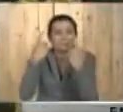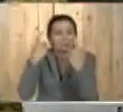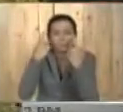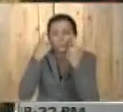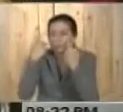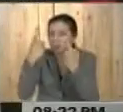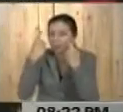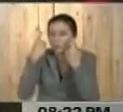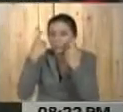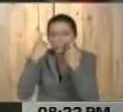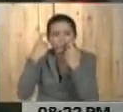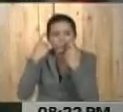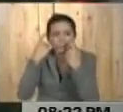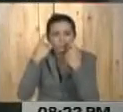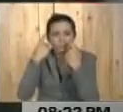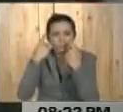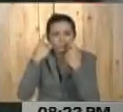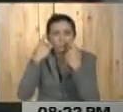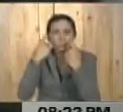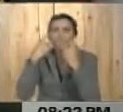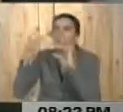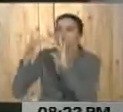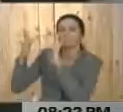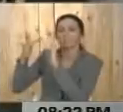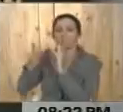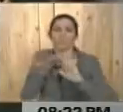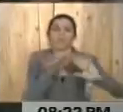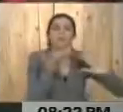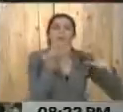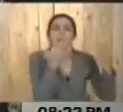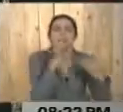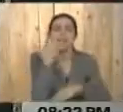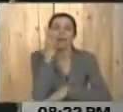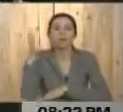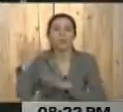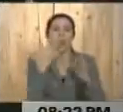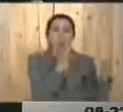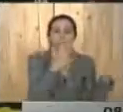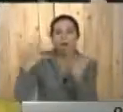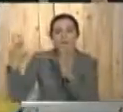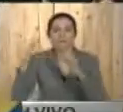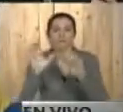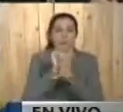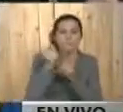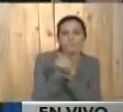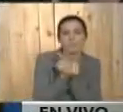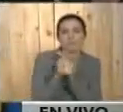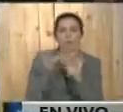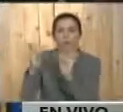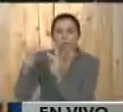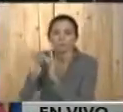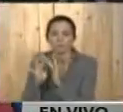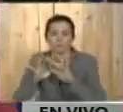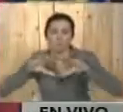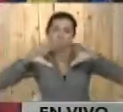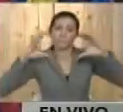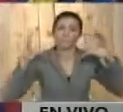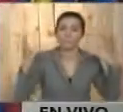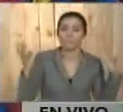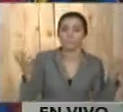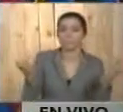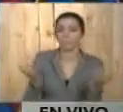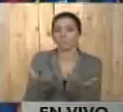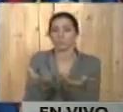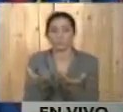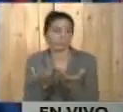a comunicarme con la naturaleza. Me inspiró en el mundo de los